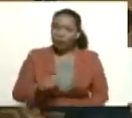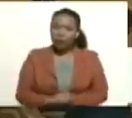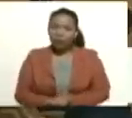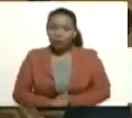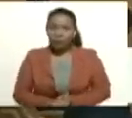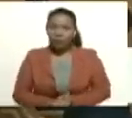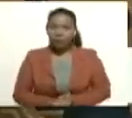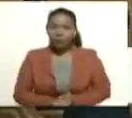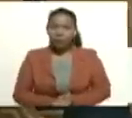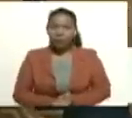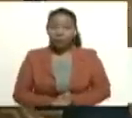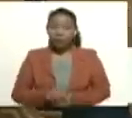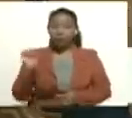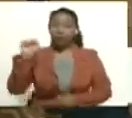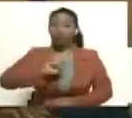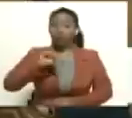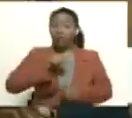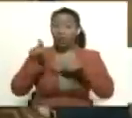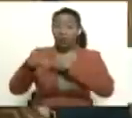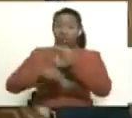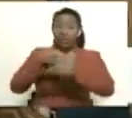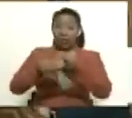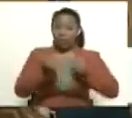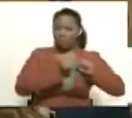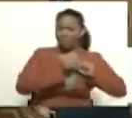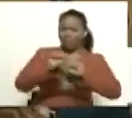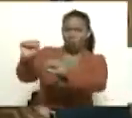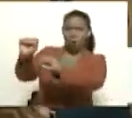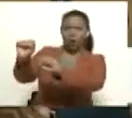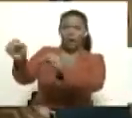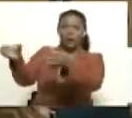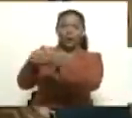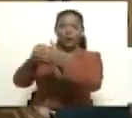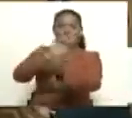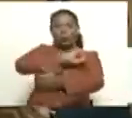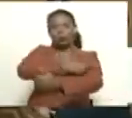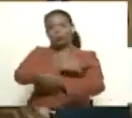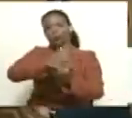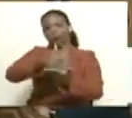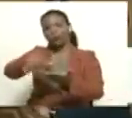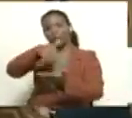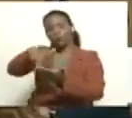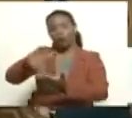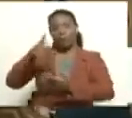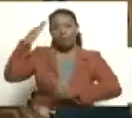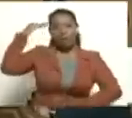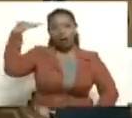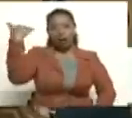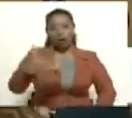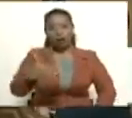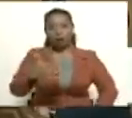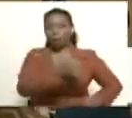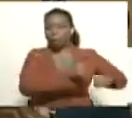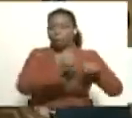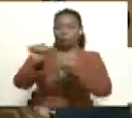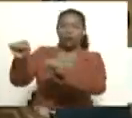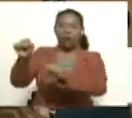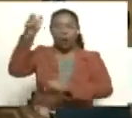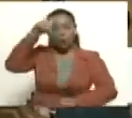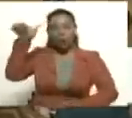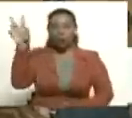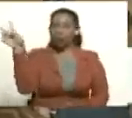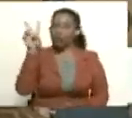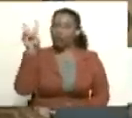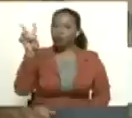que fue debidamente repelida por nuestra Fuerza Armada Nacional y que fue debidamente repelida por nuestro